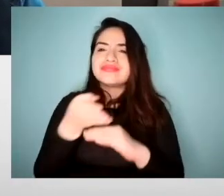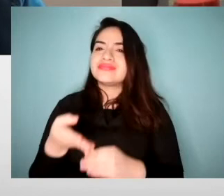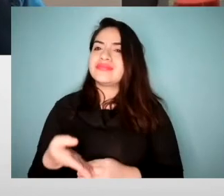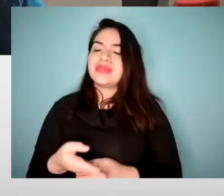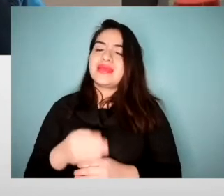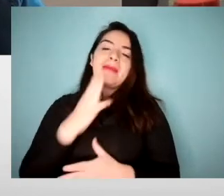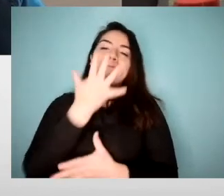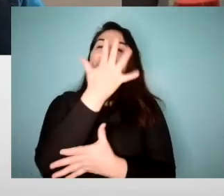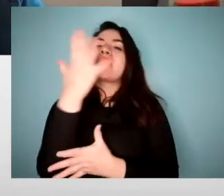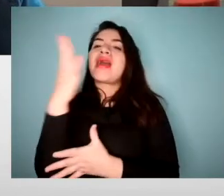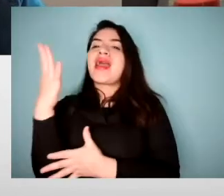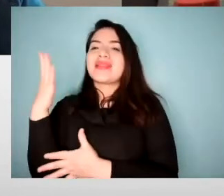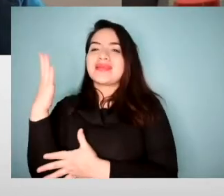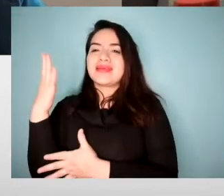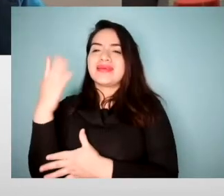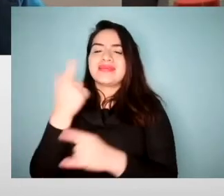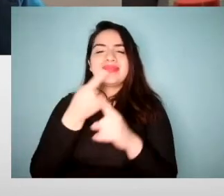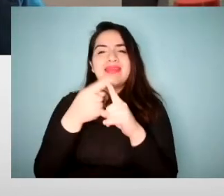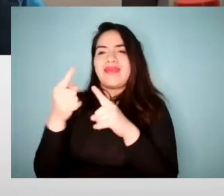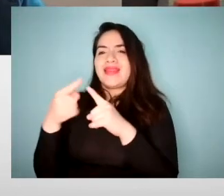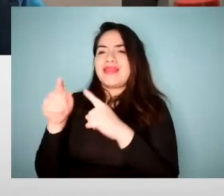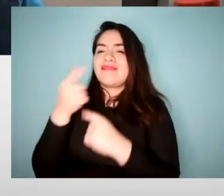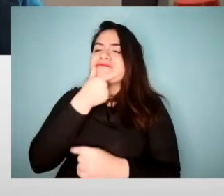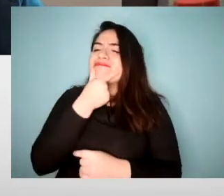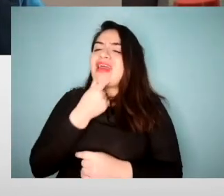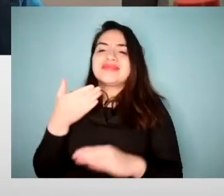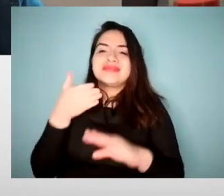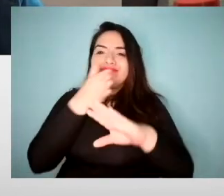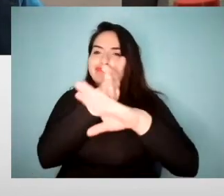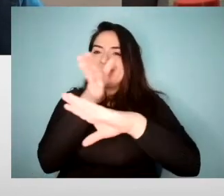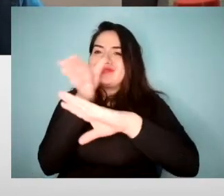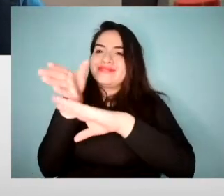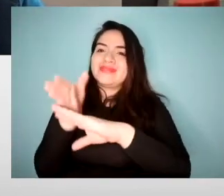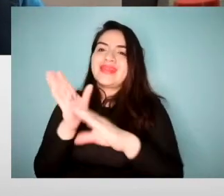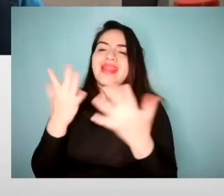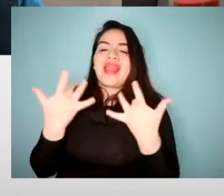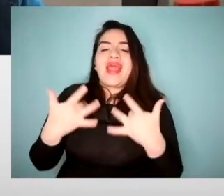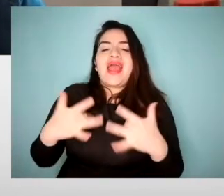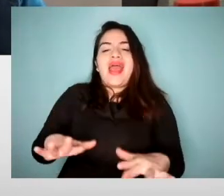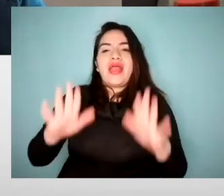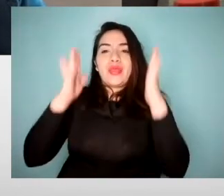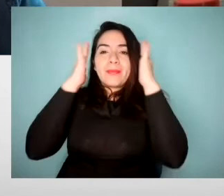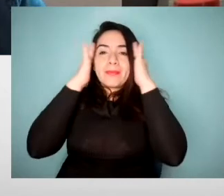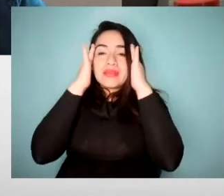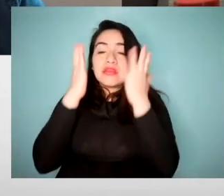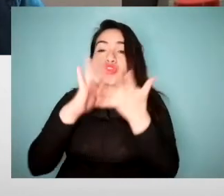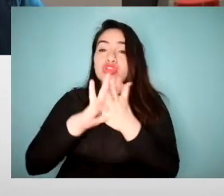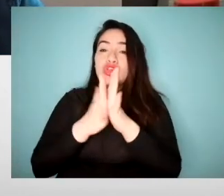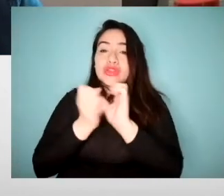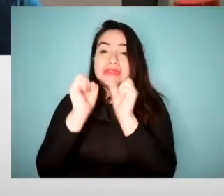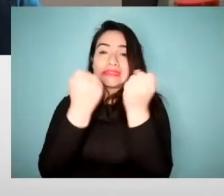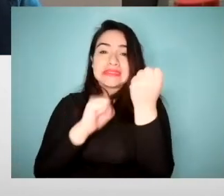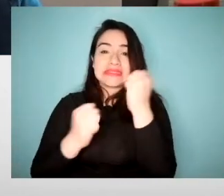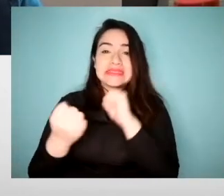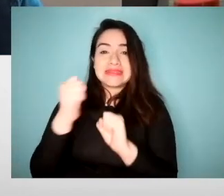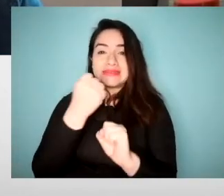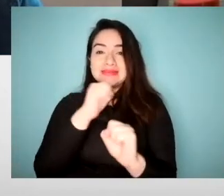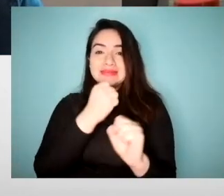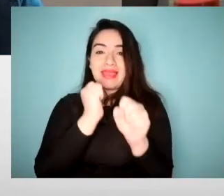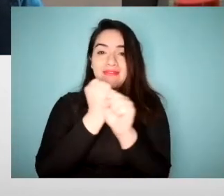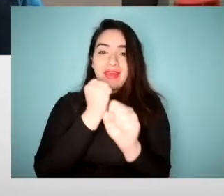parques, tienes toda esa facilidad que también permite como relajar un poco tu mente después de todo el estrés del trabajo, también vas